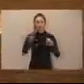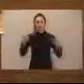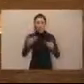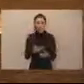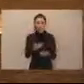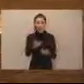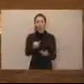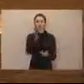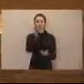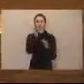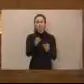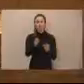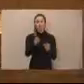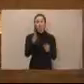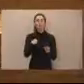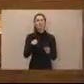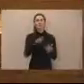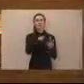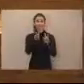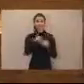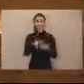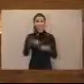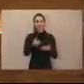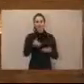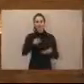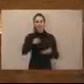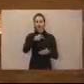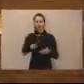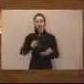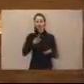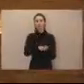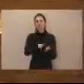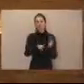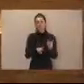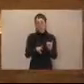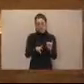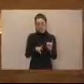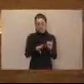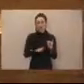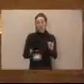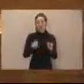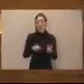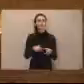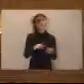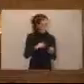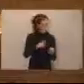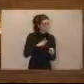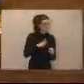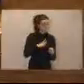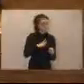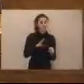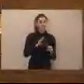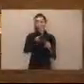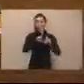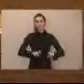también tendríamos que acotar otras cuestiones, como por ejemplo los millones de euros que tenemos hipotecados en manos de patentes informáticas